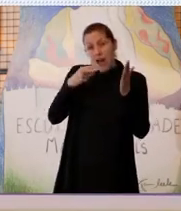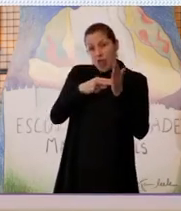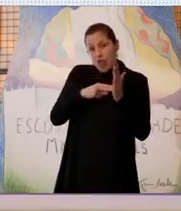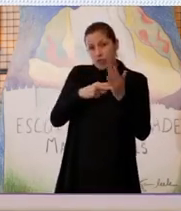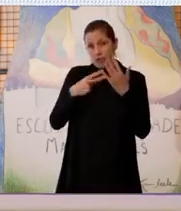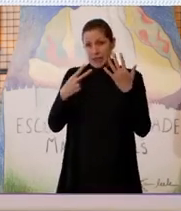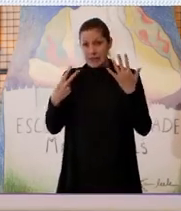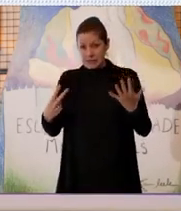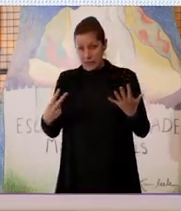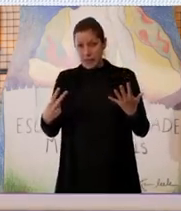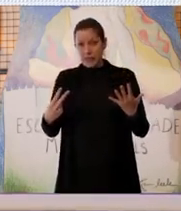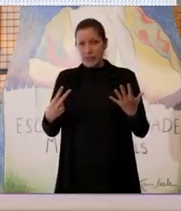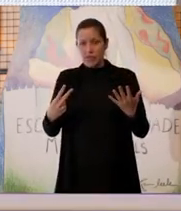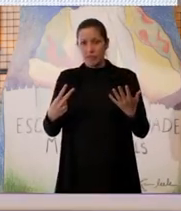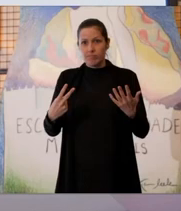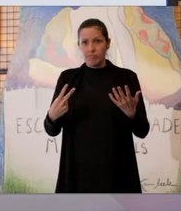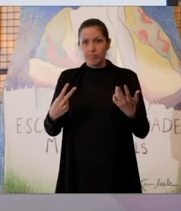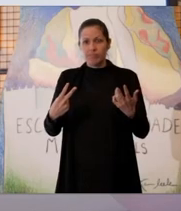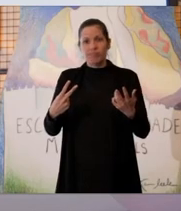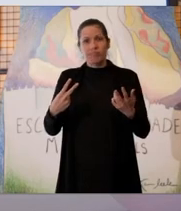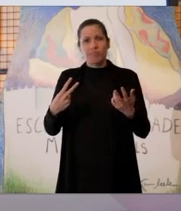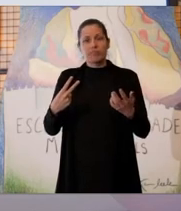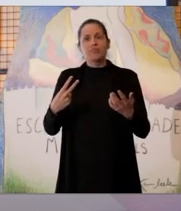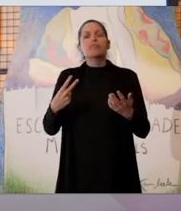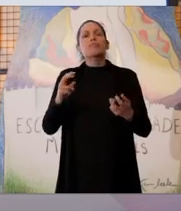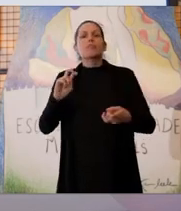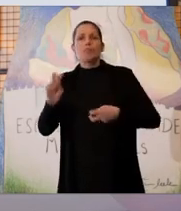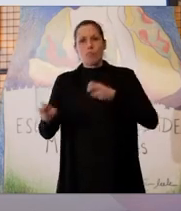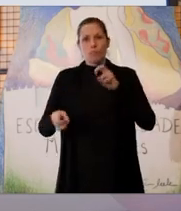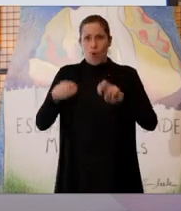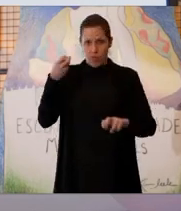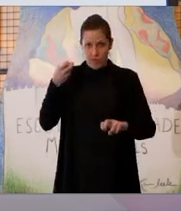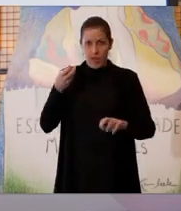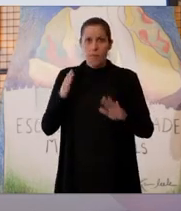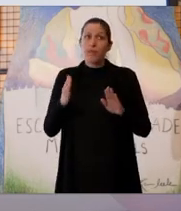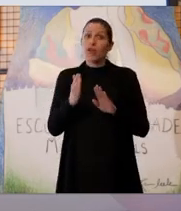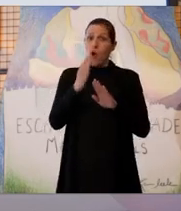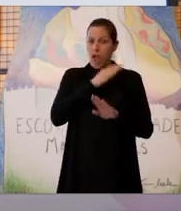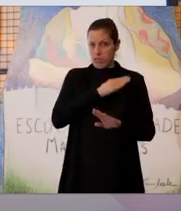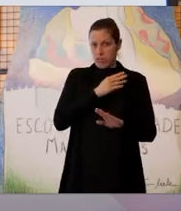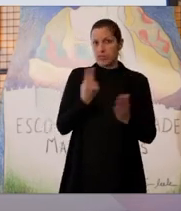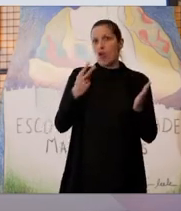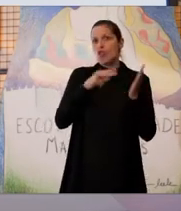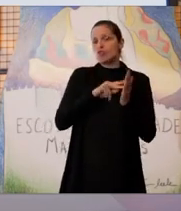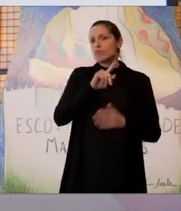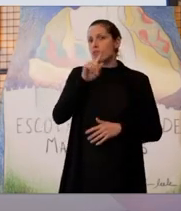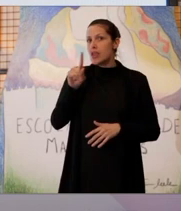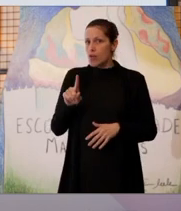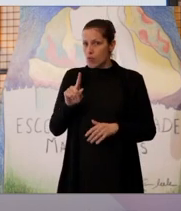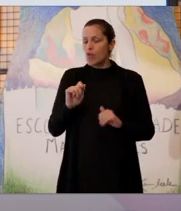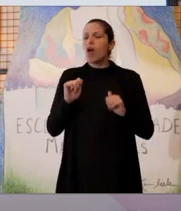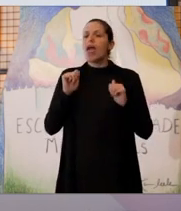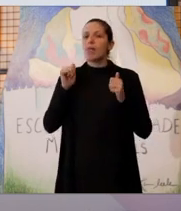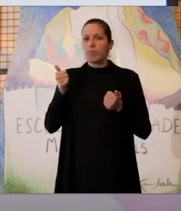la lorez con la con la ley de igualdad pero ya en el año 2001 ya había una propuesta legislativa para incorporar